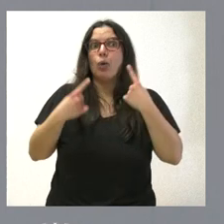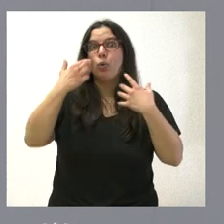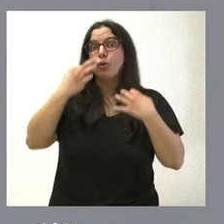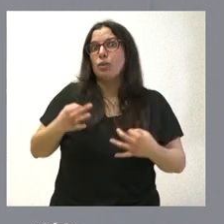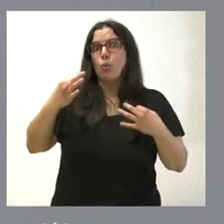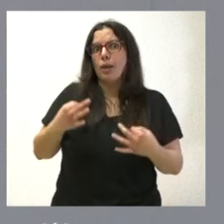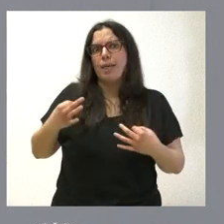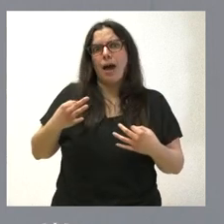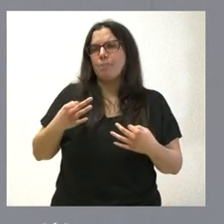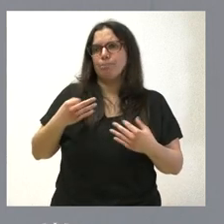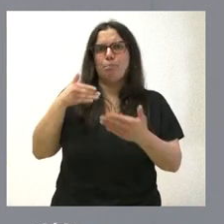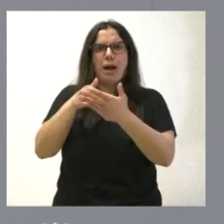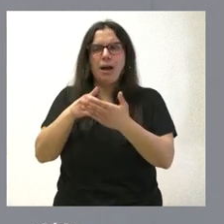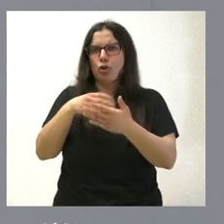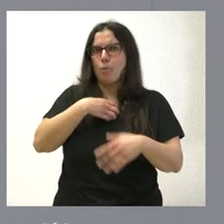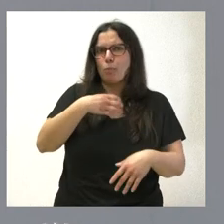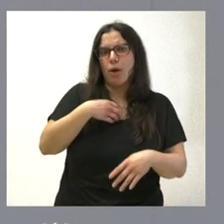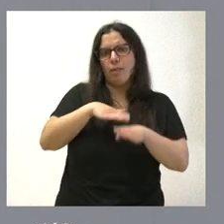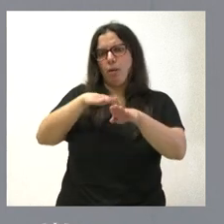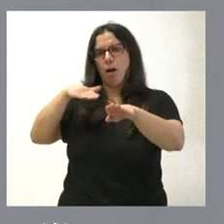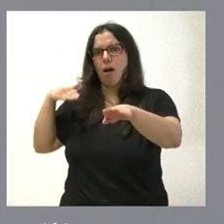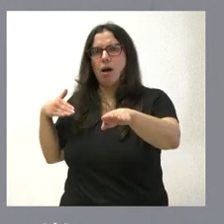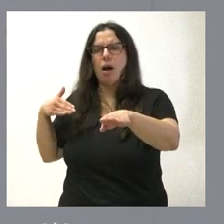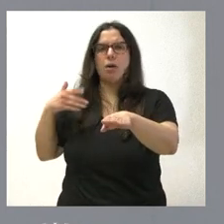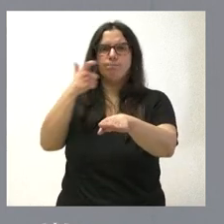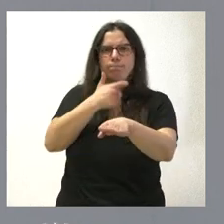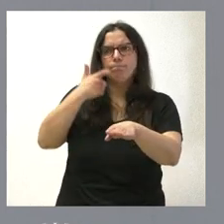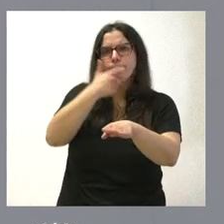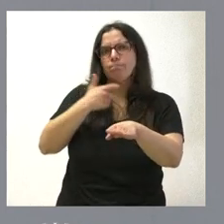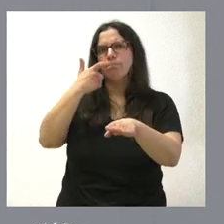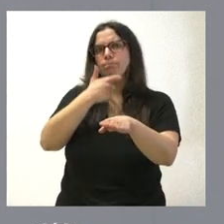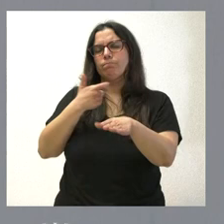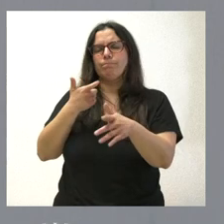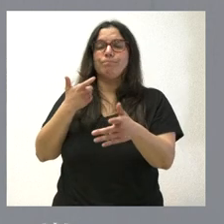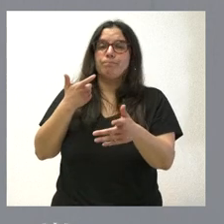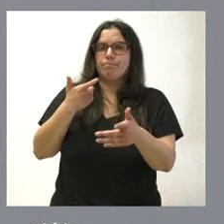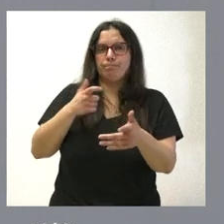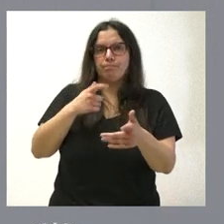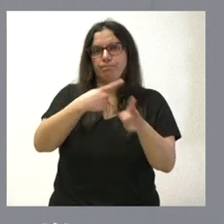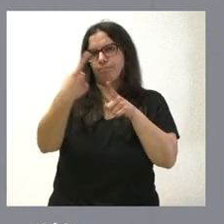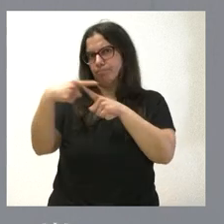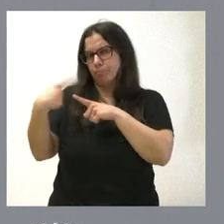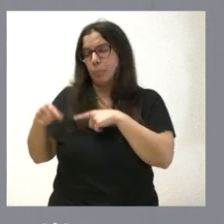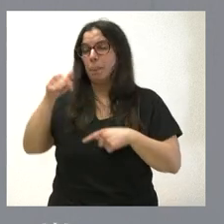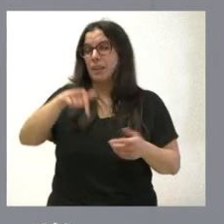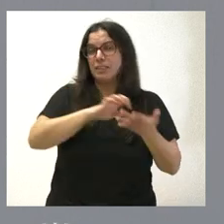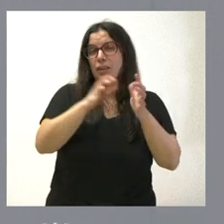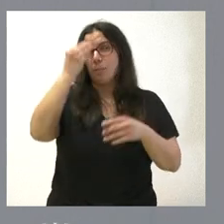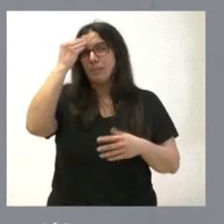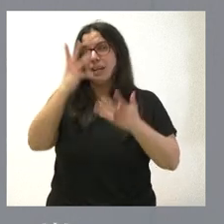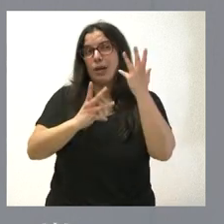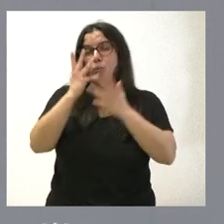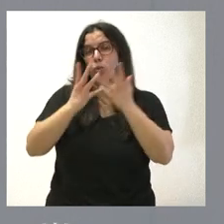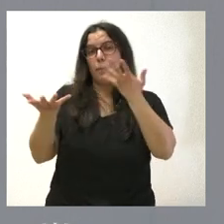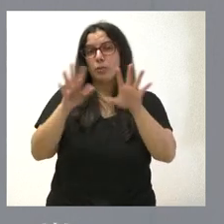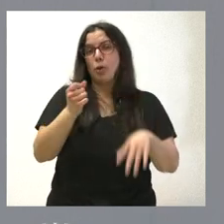saliendo eh están en colas retenidos eh antes de llegar a sus lugares de destino en Castilla y león calculamos que hay aproximadamente